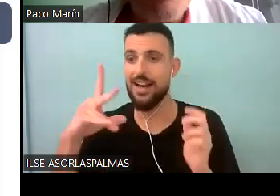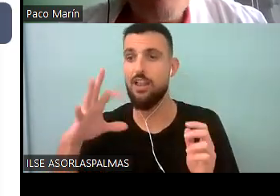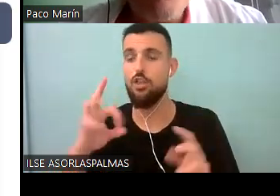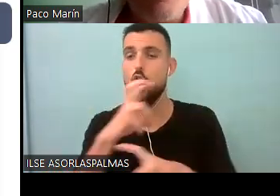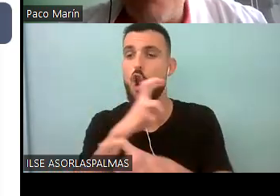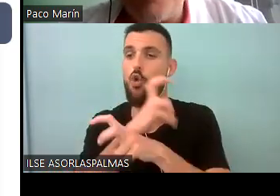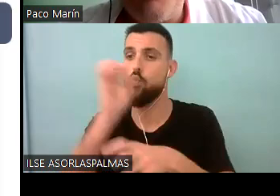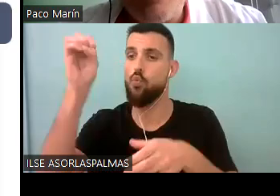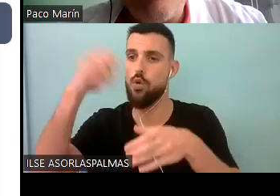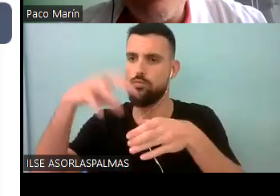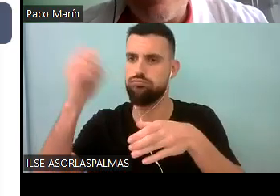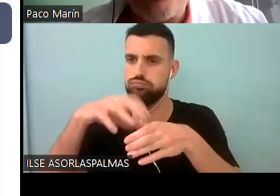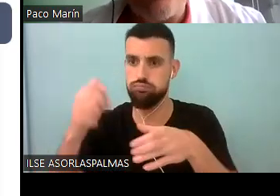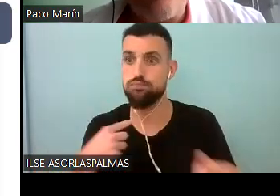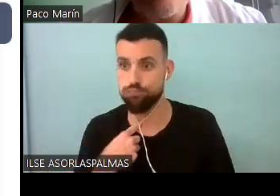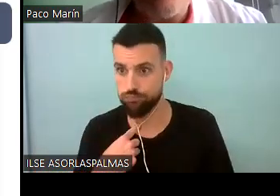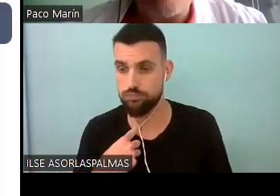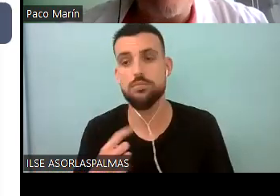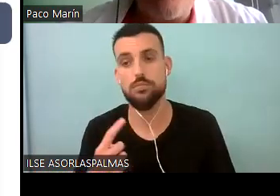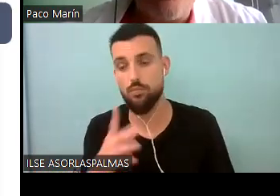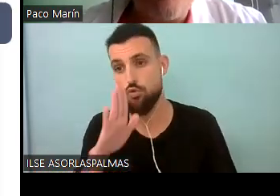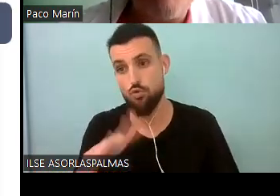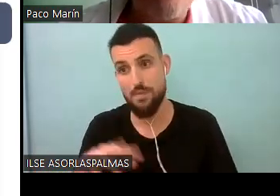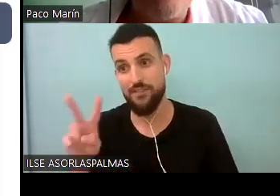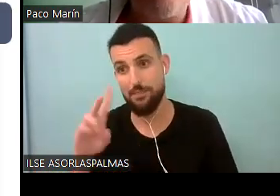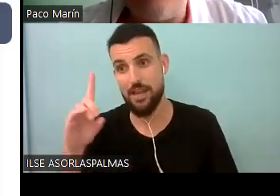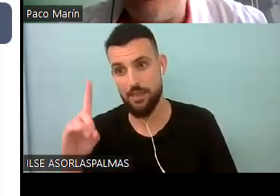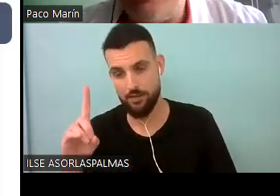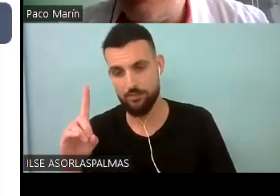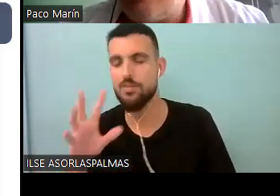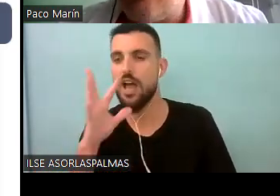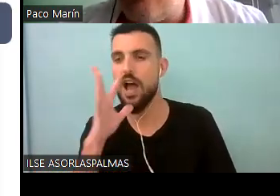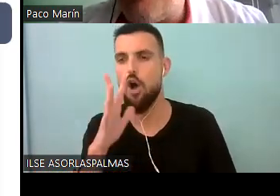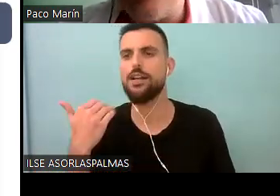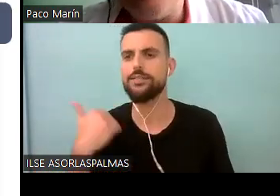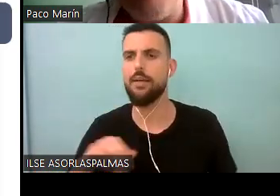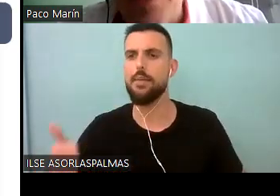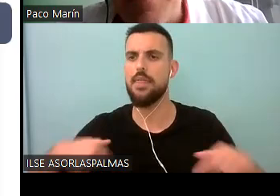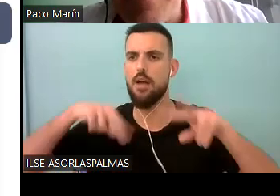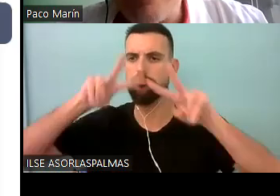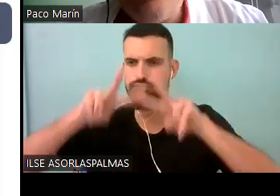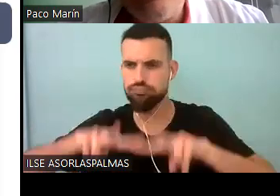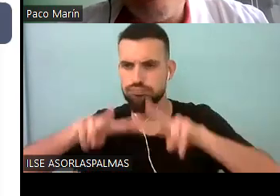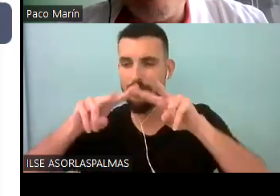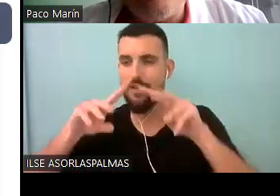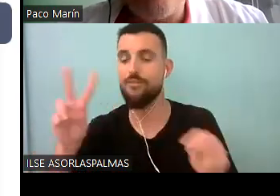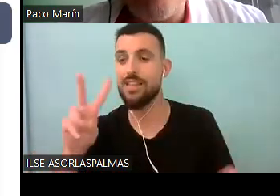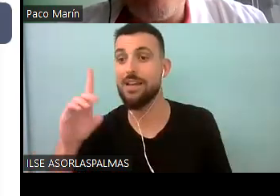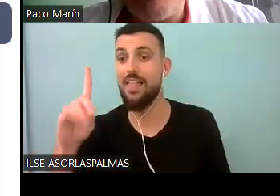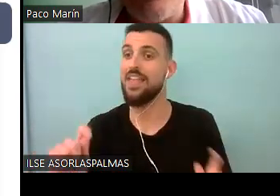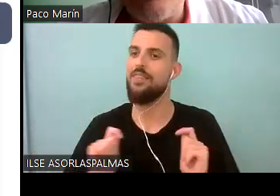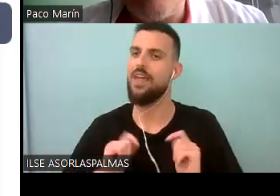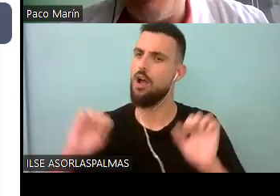vitamina D cada vez está más implicada en otras funciones. Cada vez se conoce más su aporte en la inmunidad,